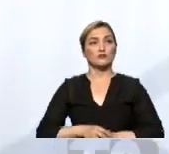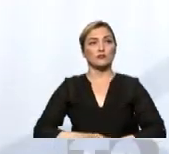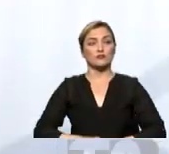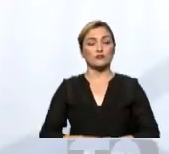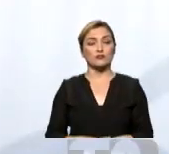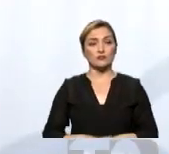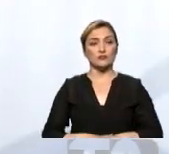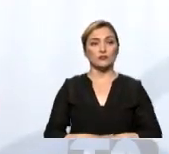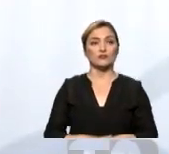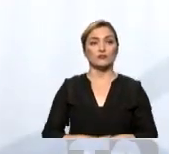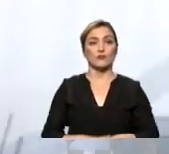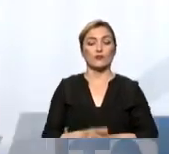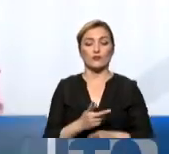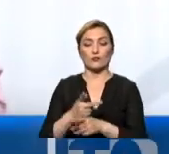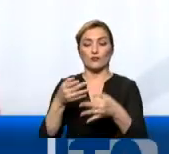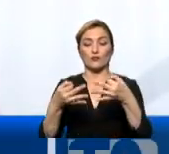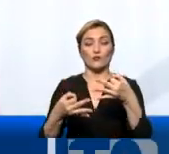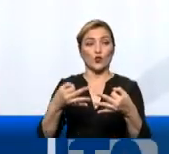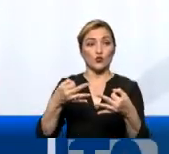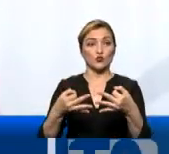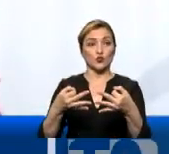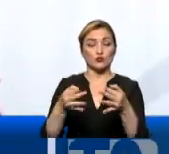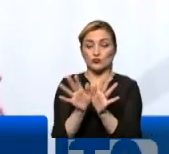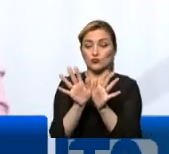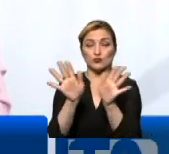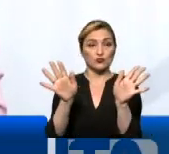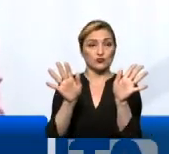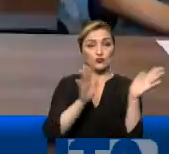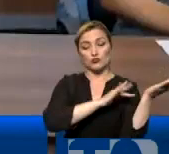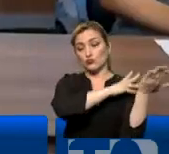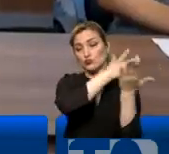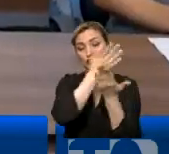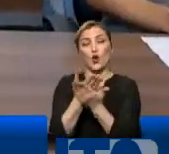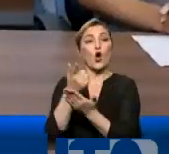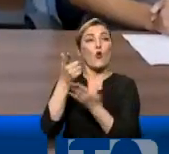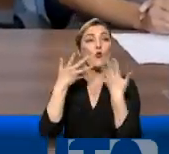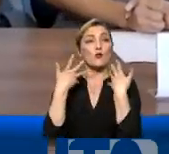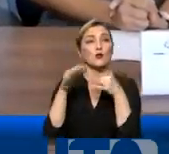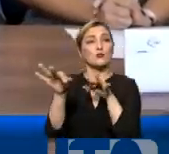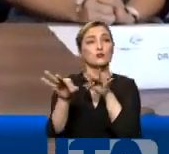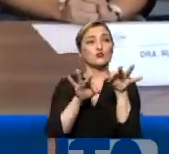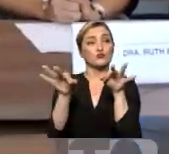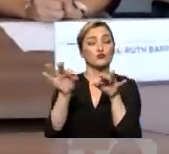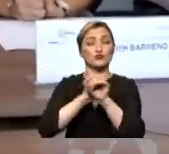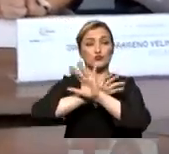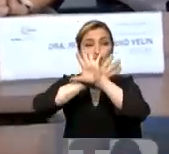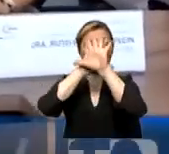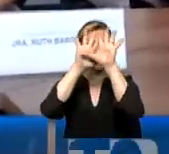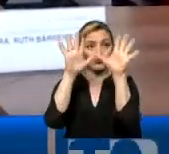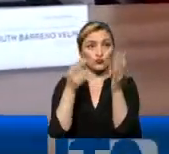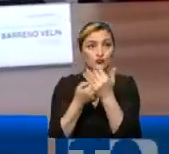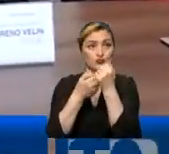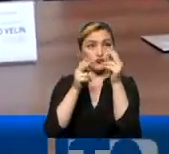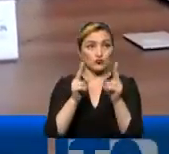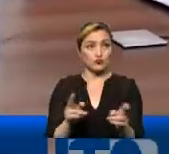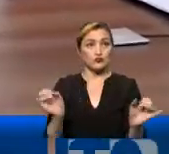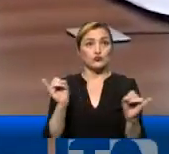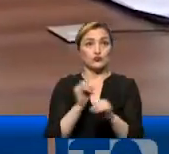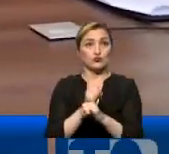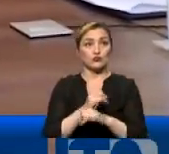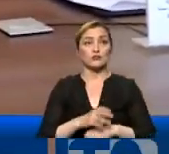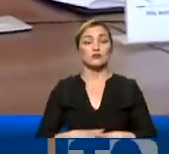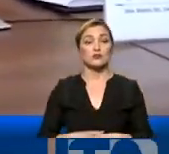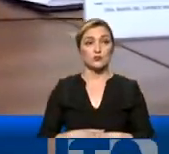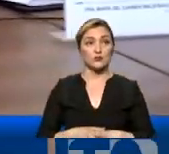El Pleno del Consejo de la Judicatura vino hoy a Guayaquil para aclarar ciertos puntos. Uno de ellos, la optimización del talento humano en la institución tras